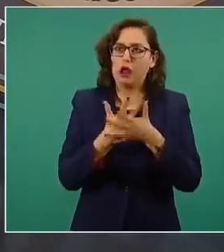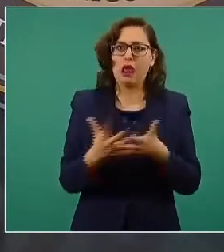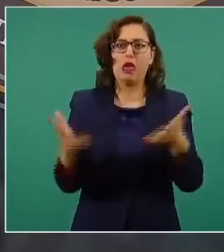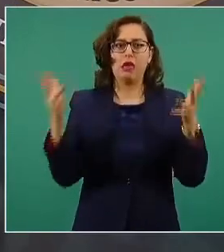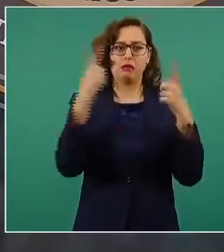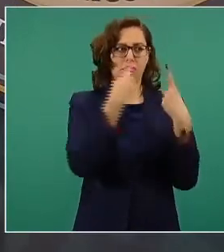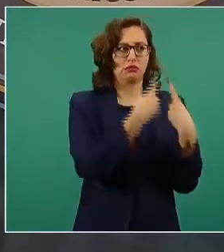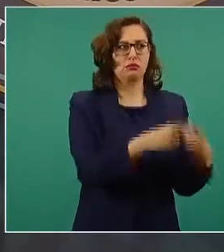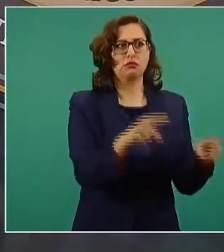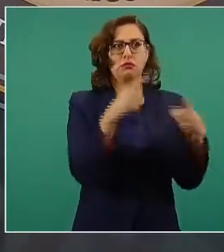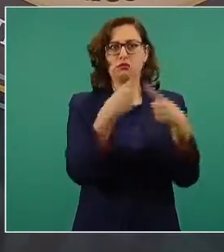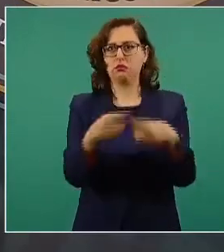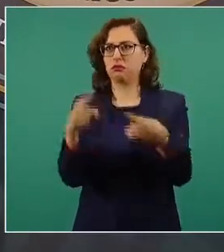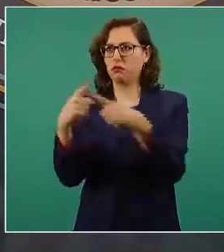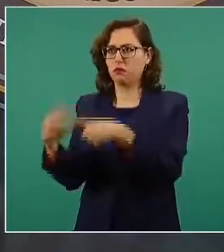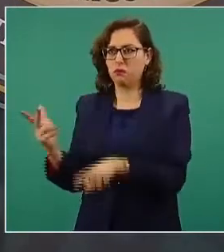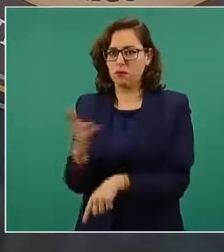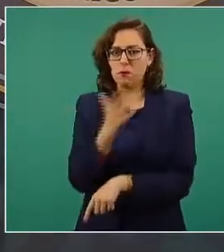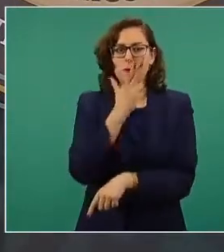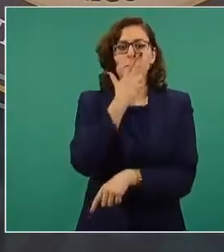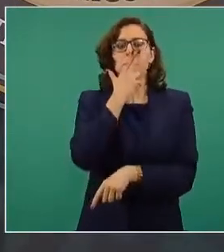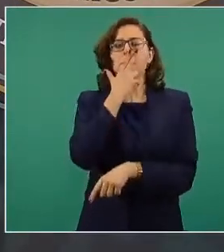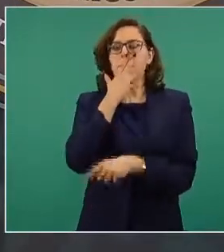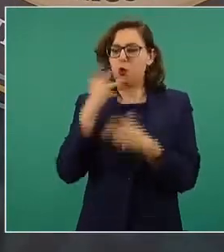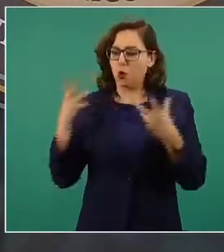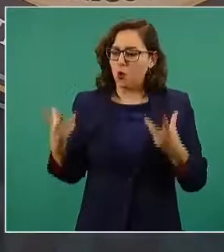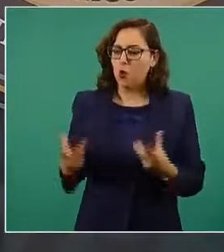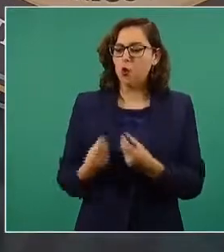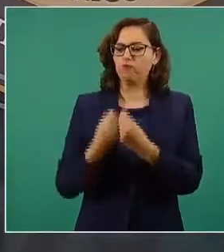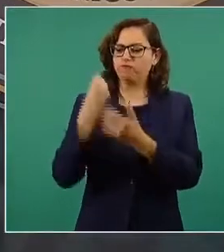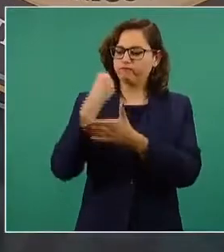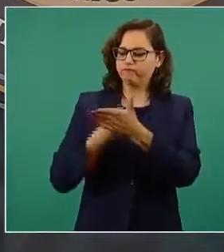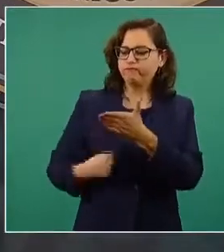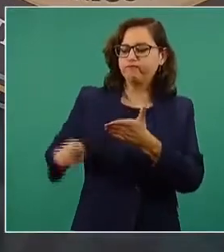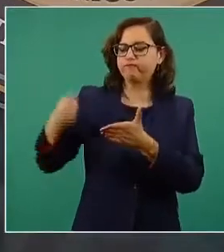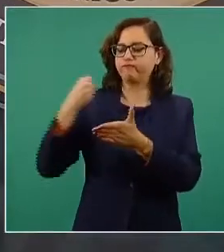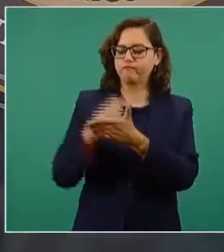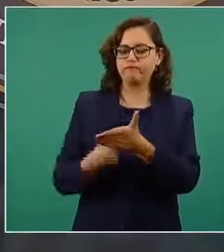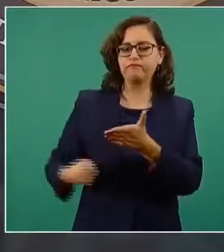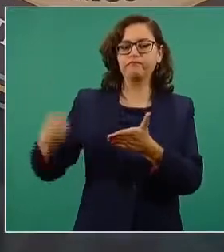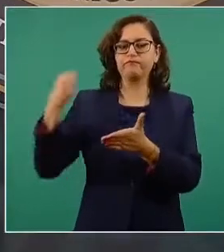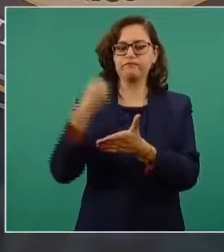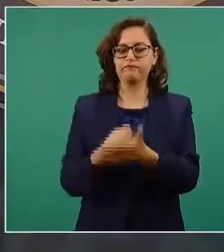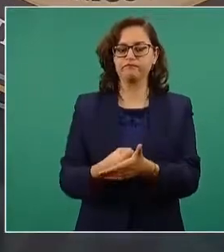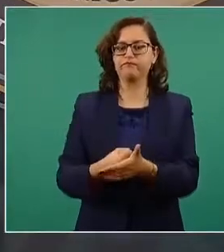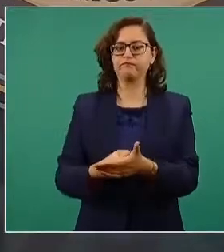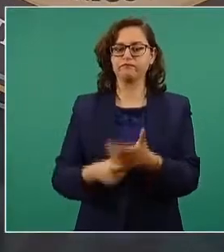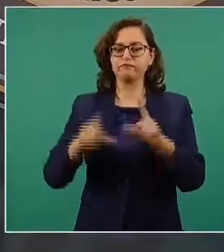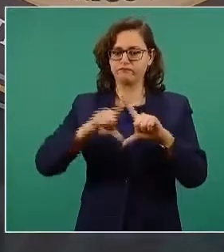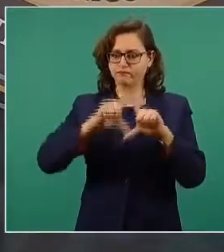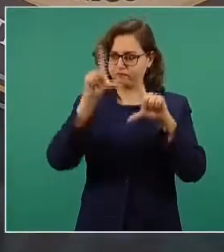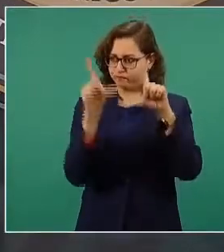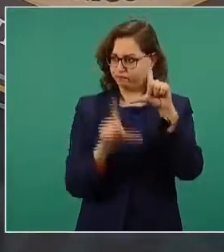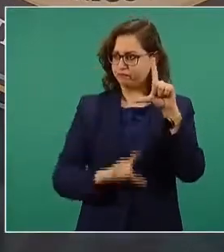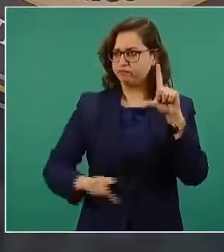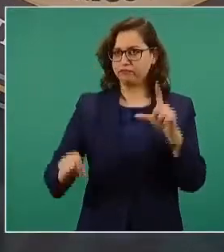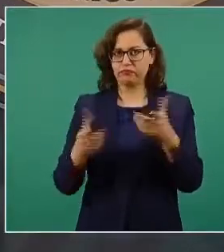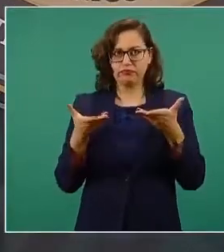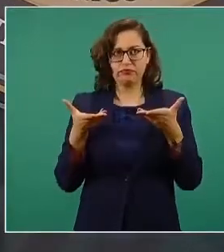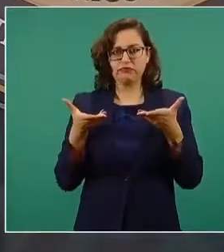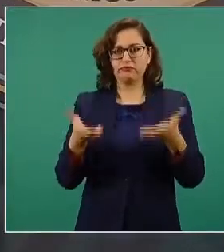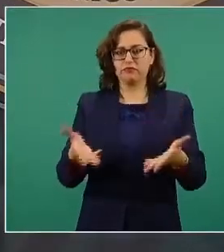diversidad de esta construcción magnífica que se llama la nación mexicana.